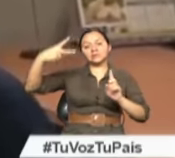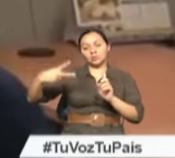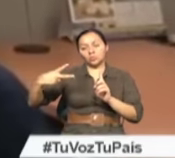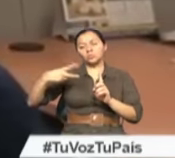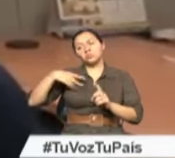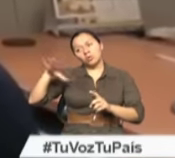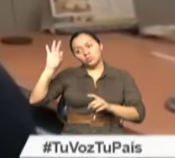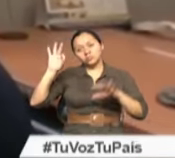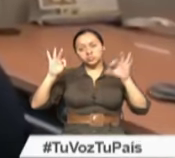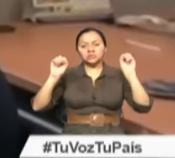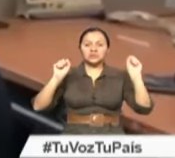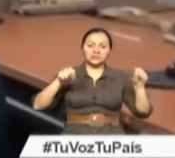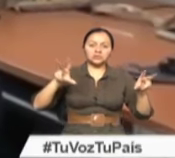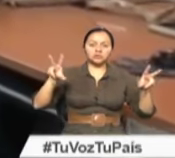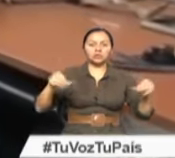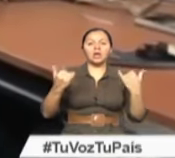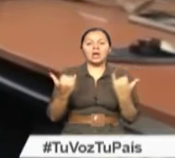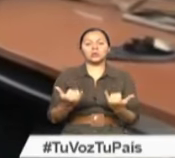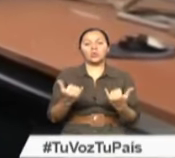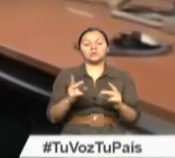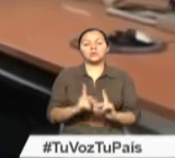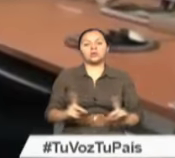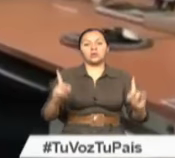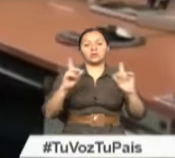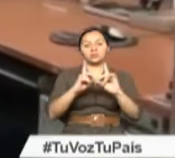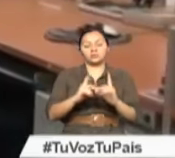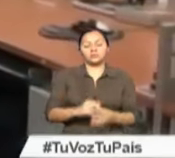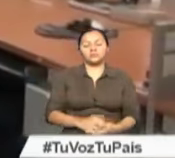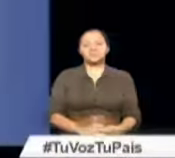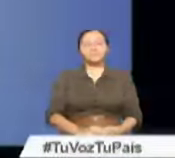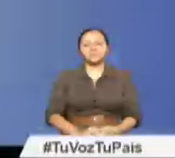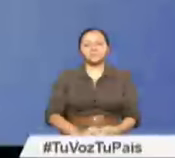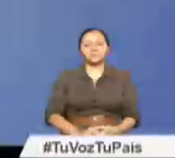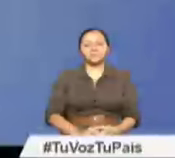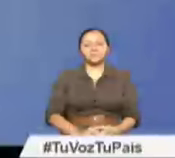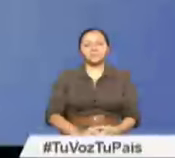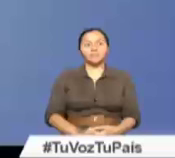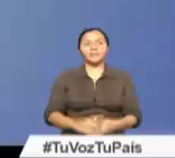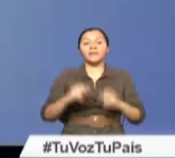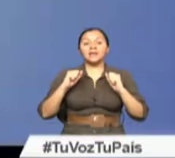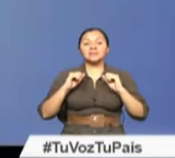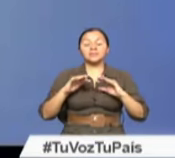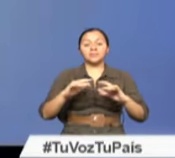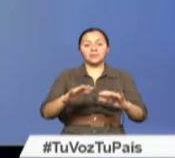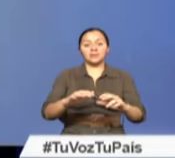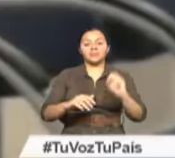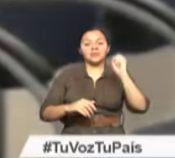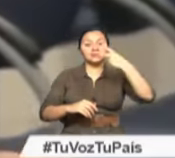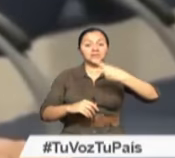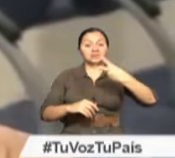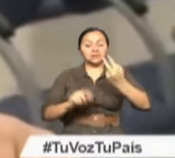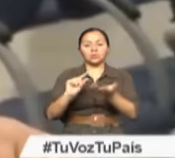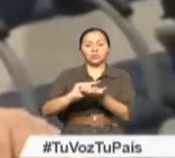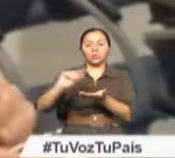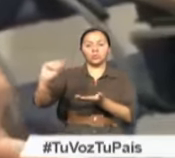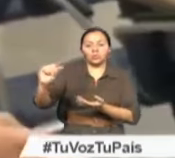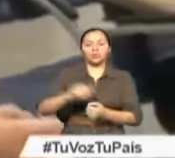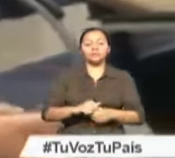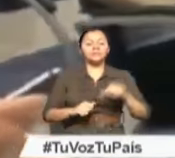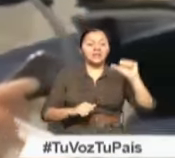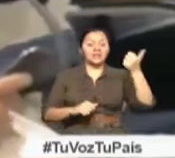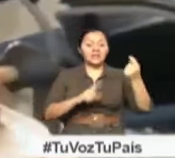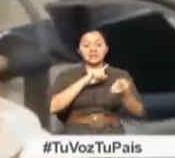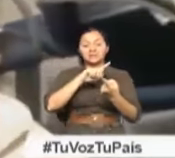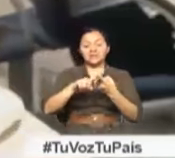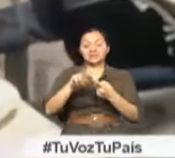opción para realizar una actualización de la primera proyección. Septiembre, segunda cuota. Desde el 10 hasta el